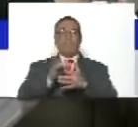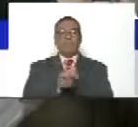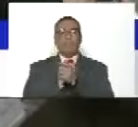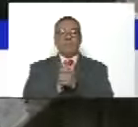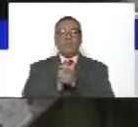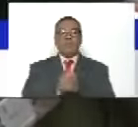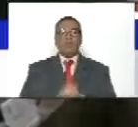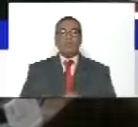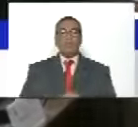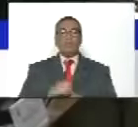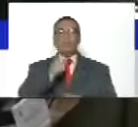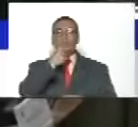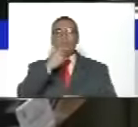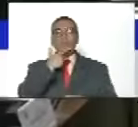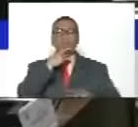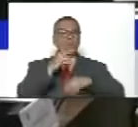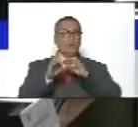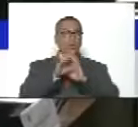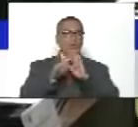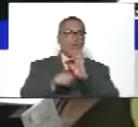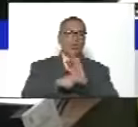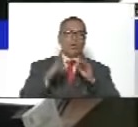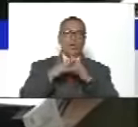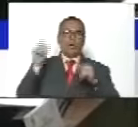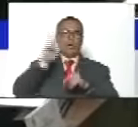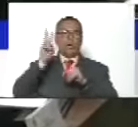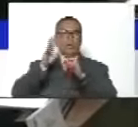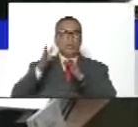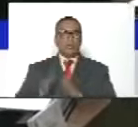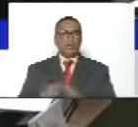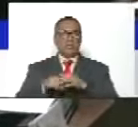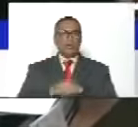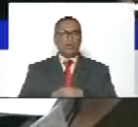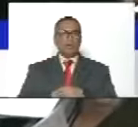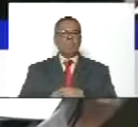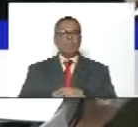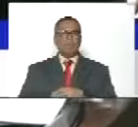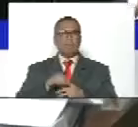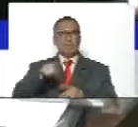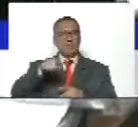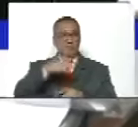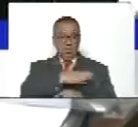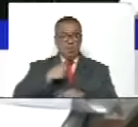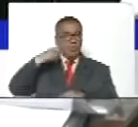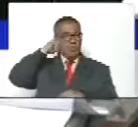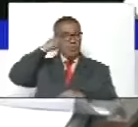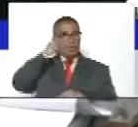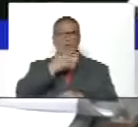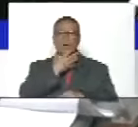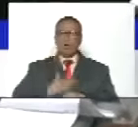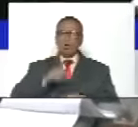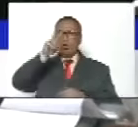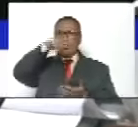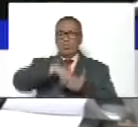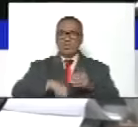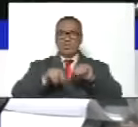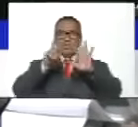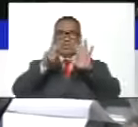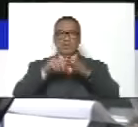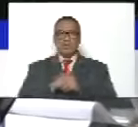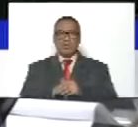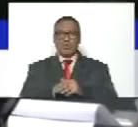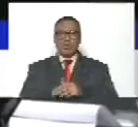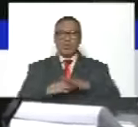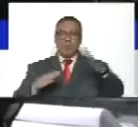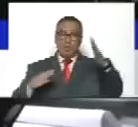colectivo hermoso que constituimos las y los venezolanos. Quiero recordar que en diciembre de 2017